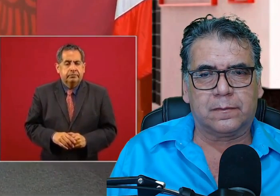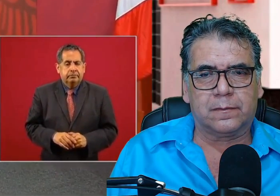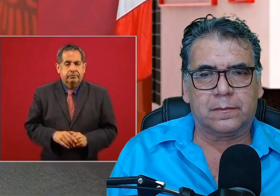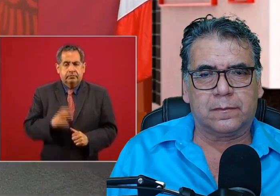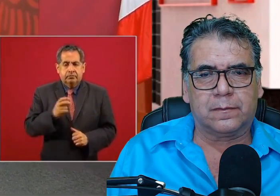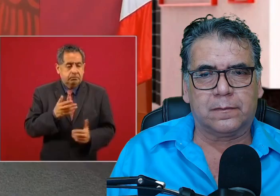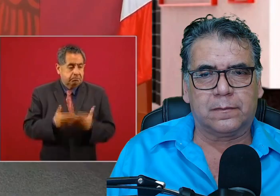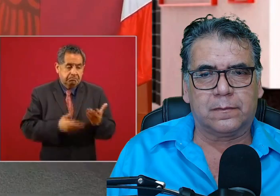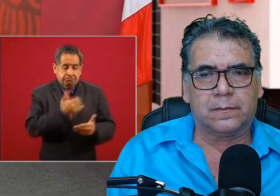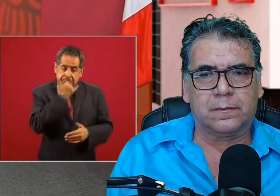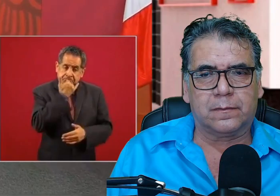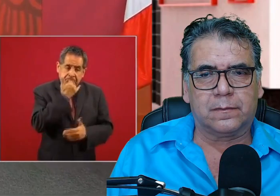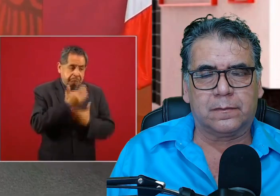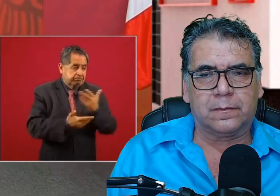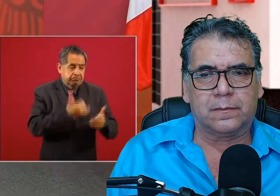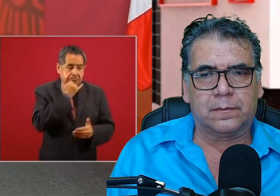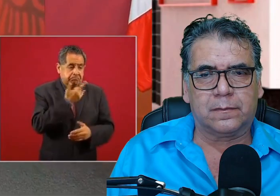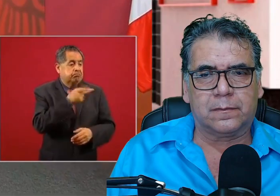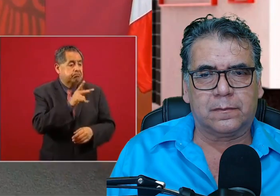Les ofrecemos disculpas